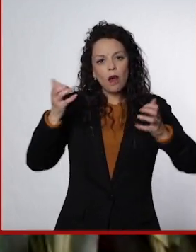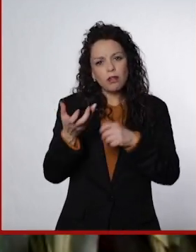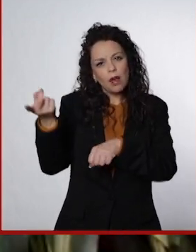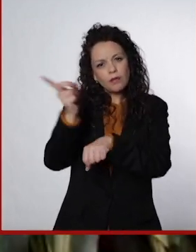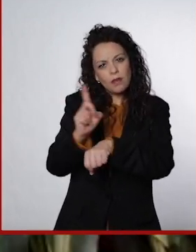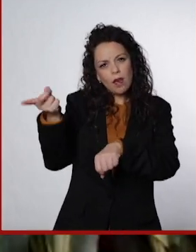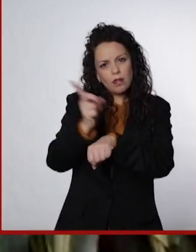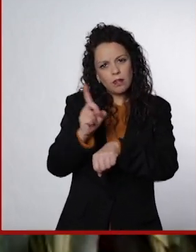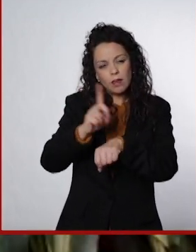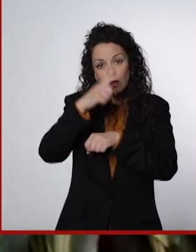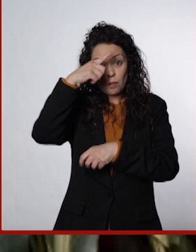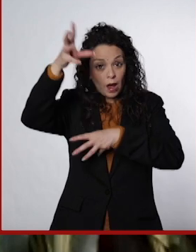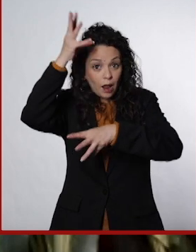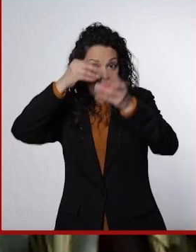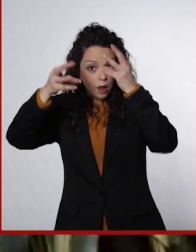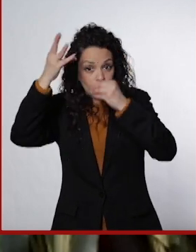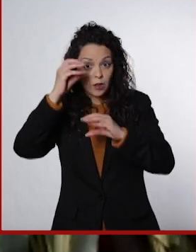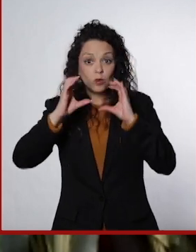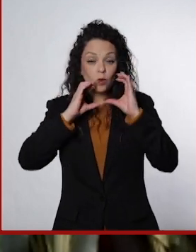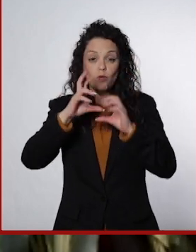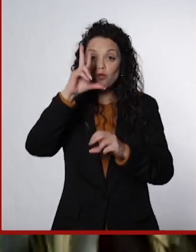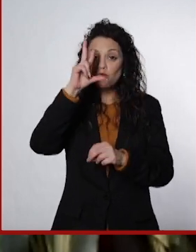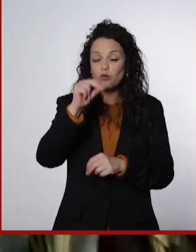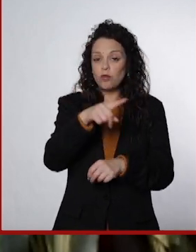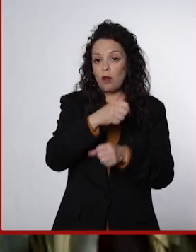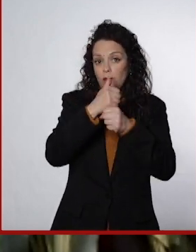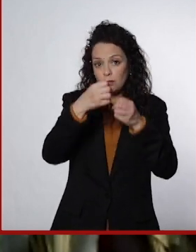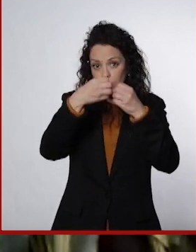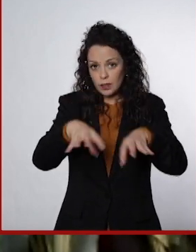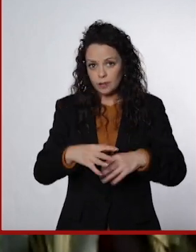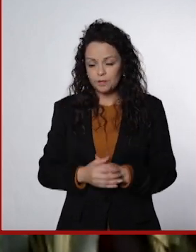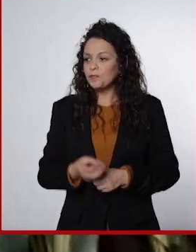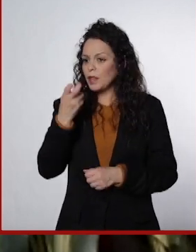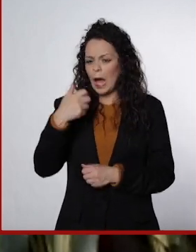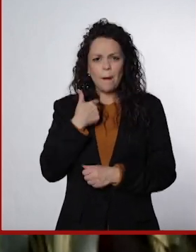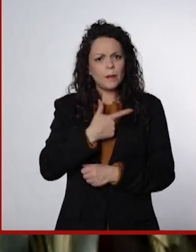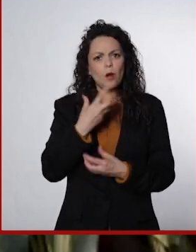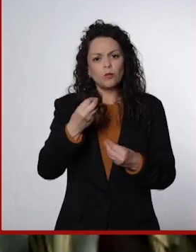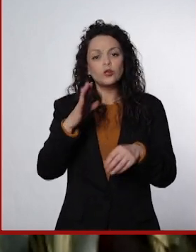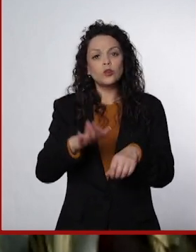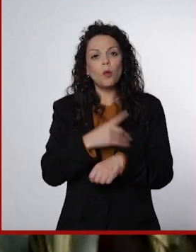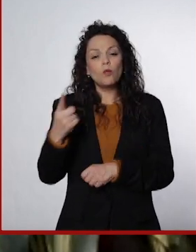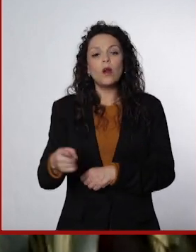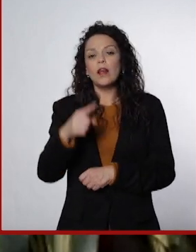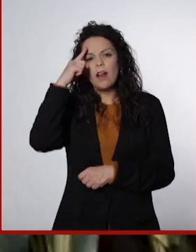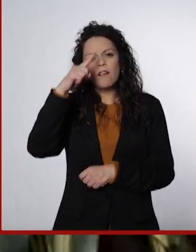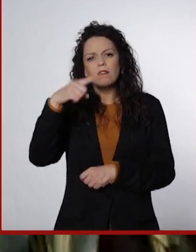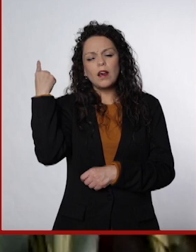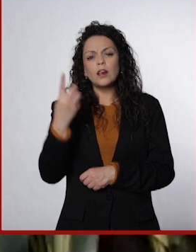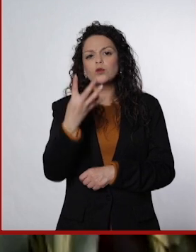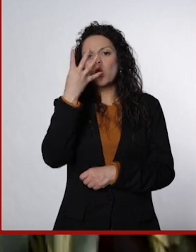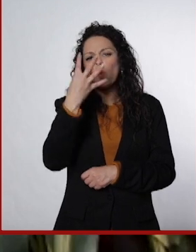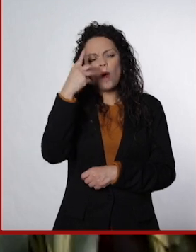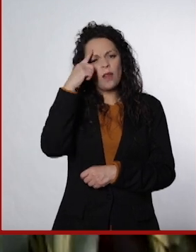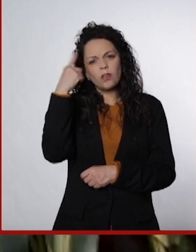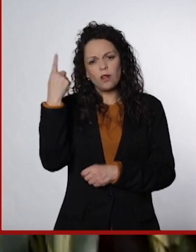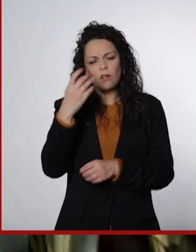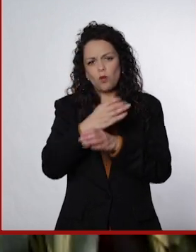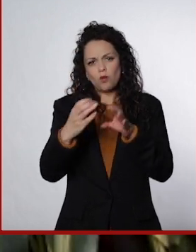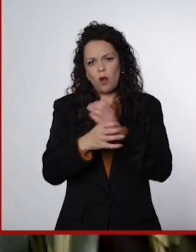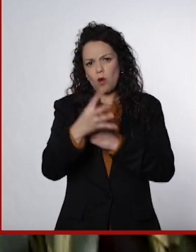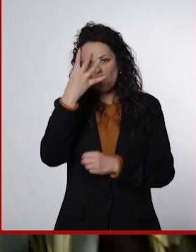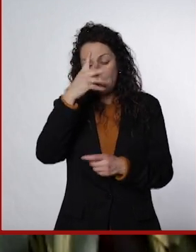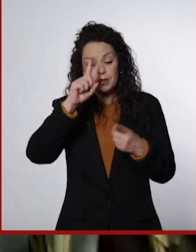comunicación no violenta me gusta mucho porque es un proceso muy sencillo, muy entrenable, que consta de 4 pasos básicos, que